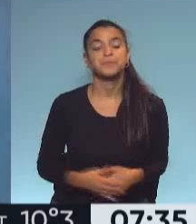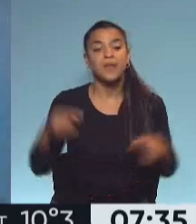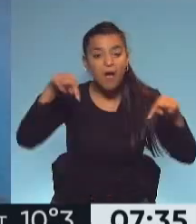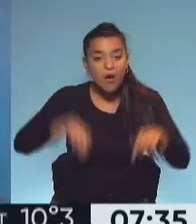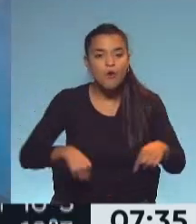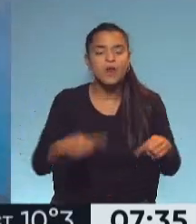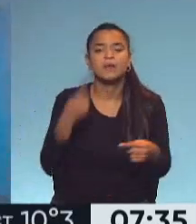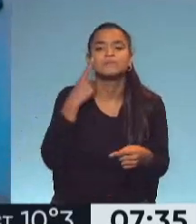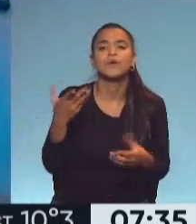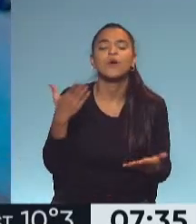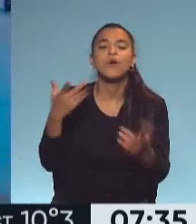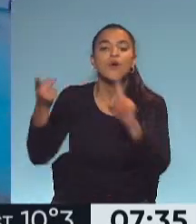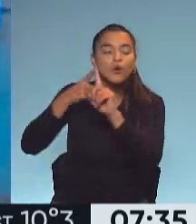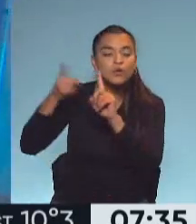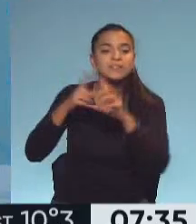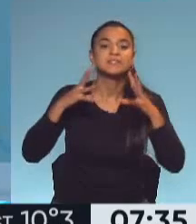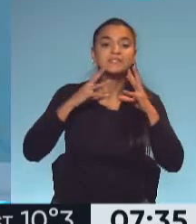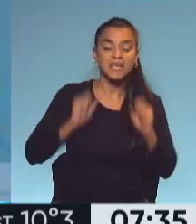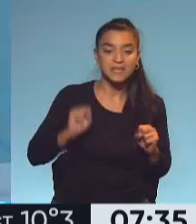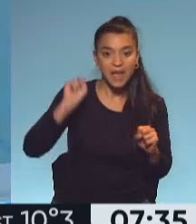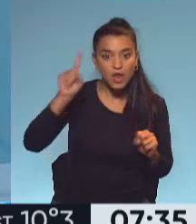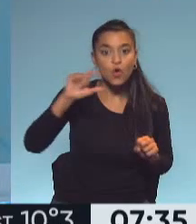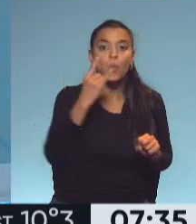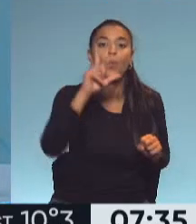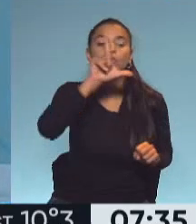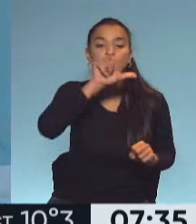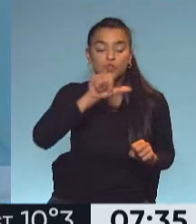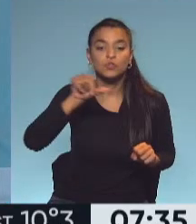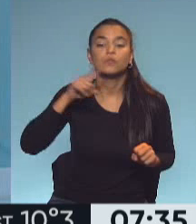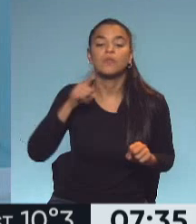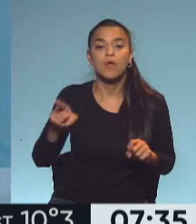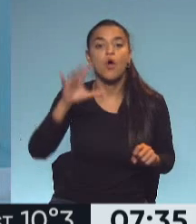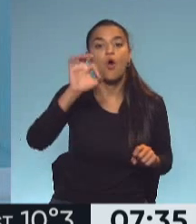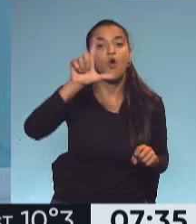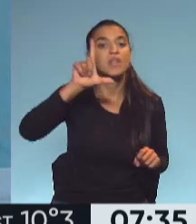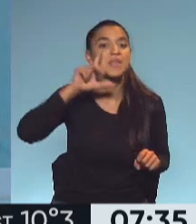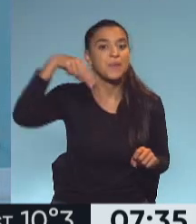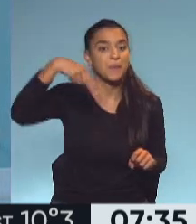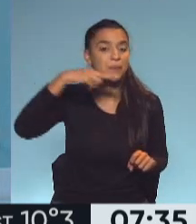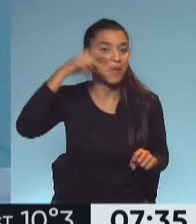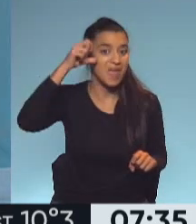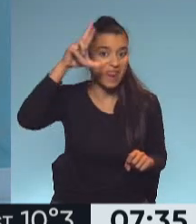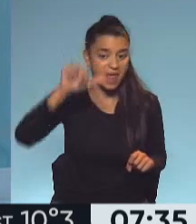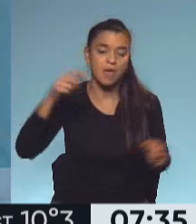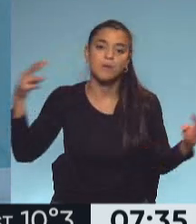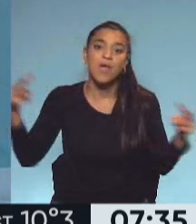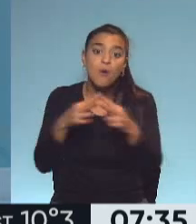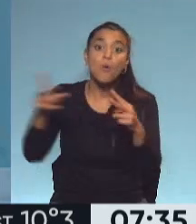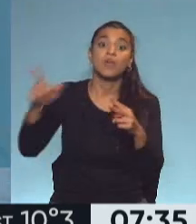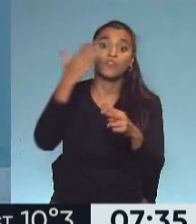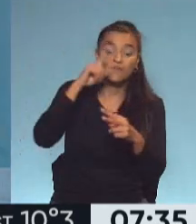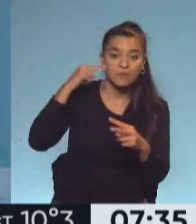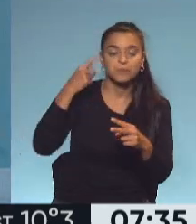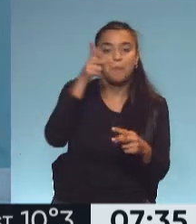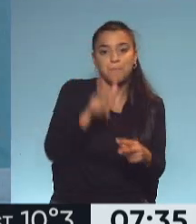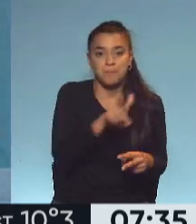Ahora mismo estamos en comunicación con el secretario de Culto, con Guillermo Oliveri, a propósito del encuentro que mantuvo Alberto Fernández, el presidente, con el